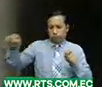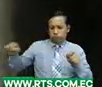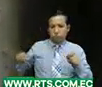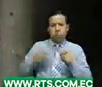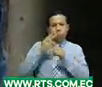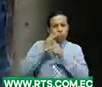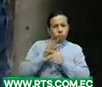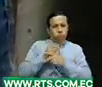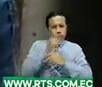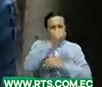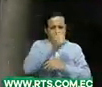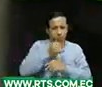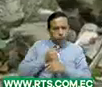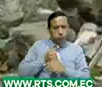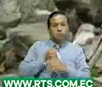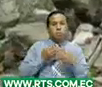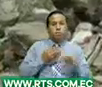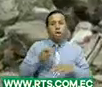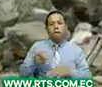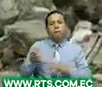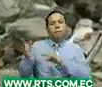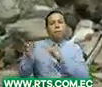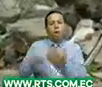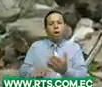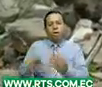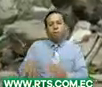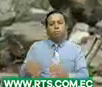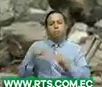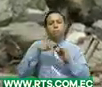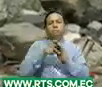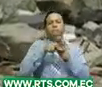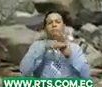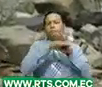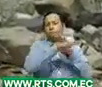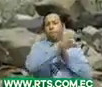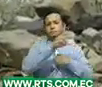luego se realizó el levantamiento del cadáver, informó Adriana Peralta.